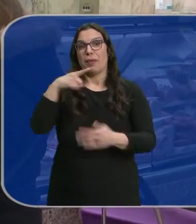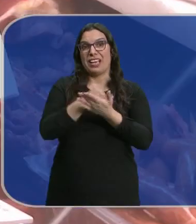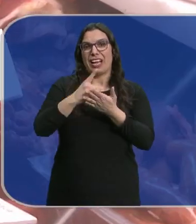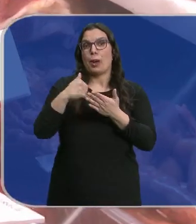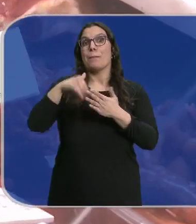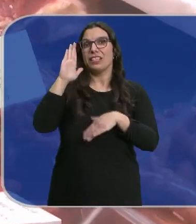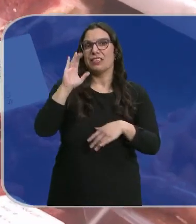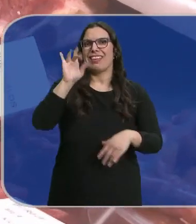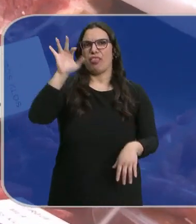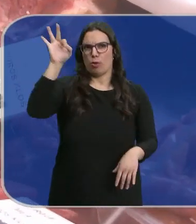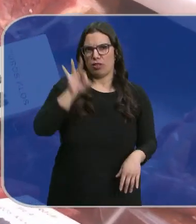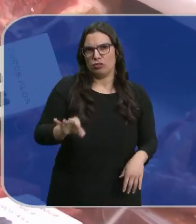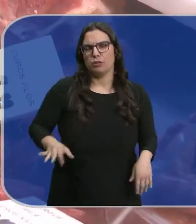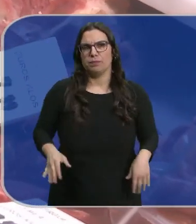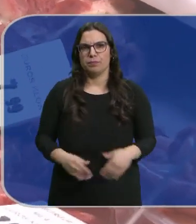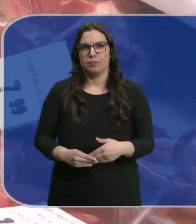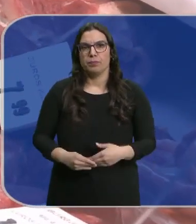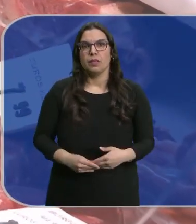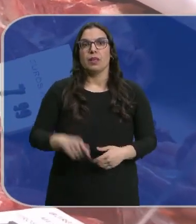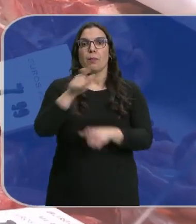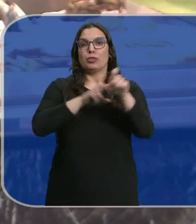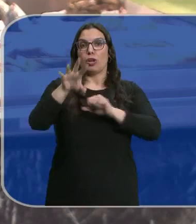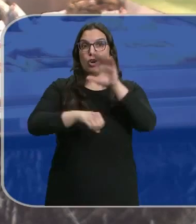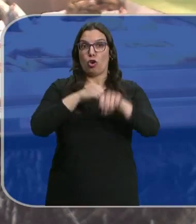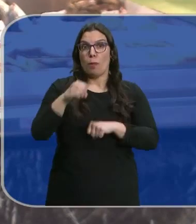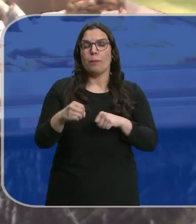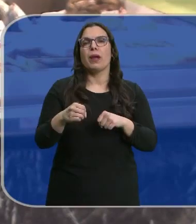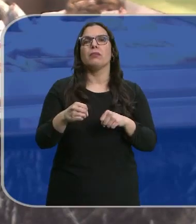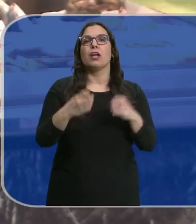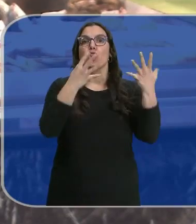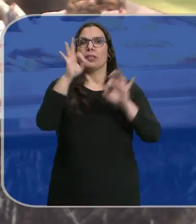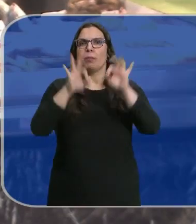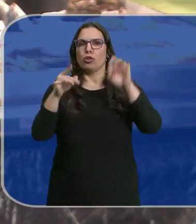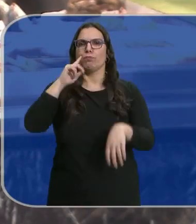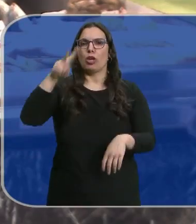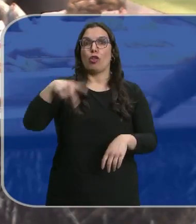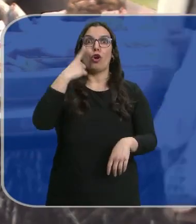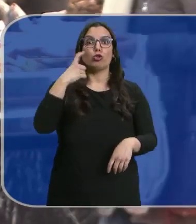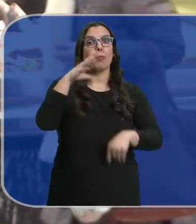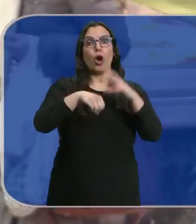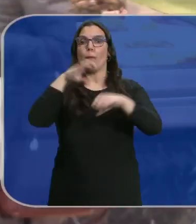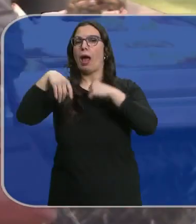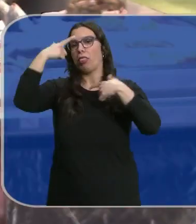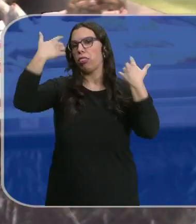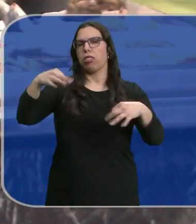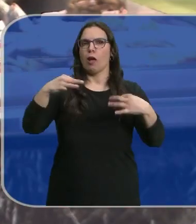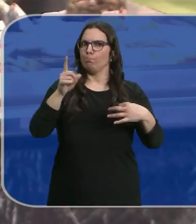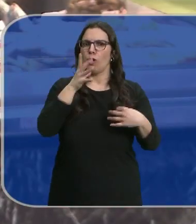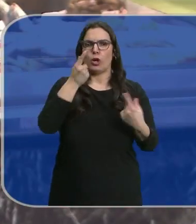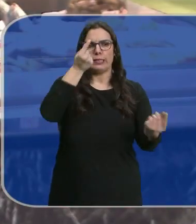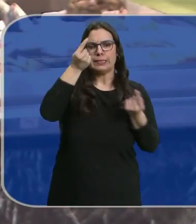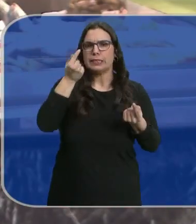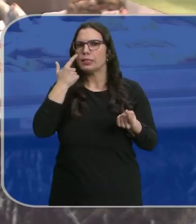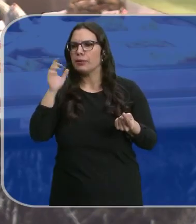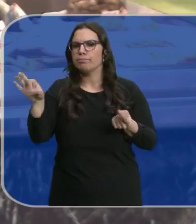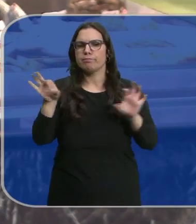subido más, un 15%. 9 de cada 10 consumidores reconocen que han cambiado sus hábitos a la hora de hacer la compra. Piensan bien dónde